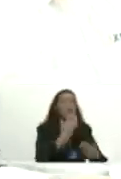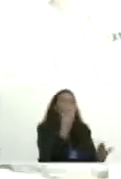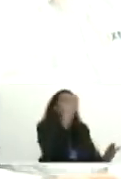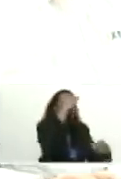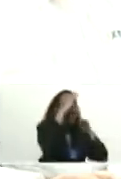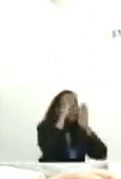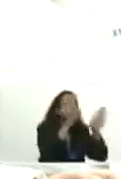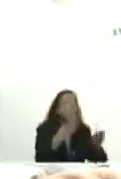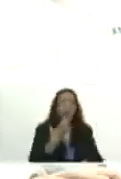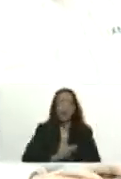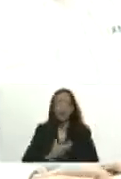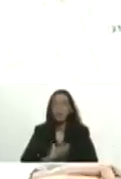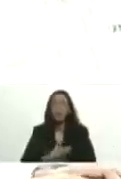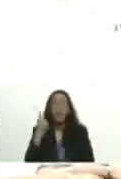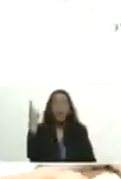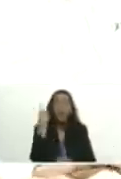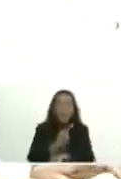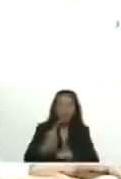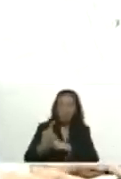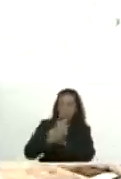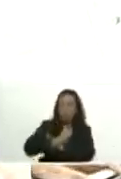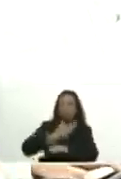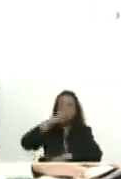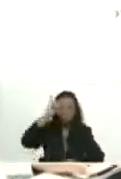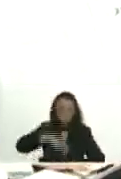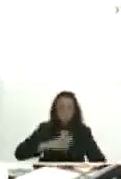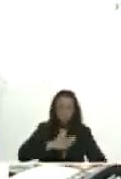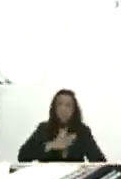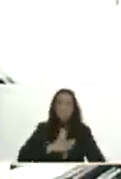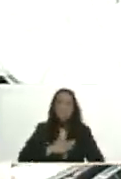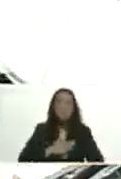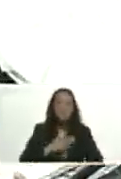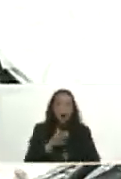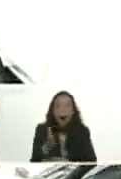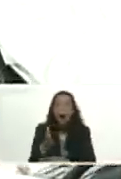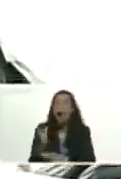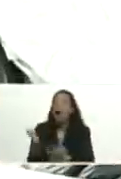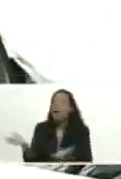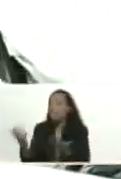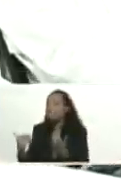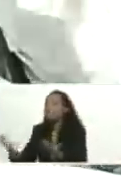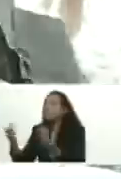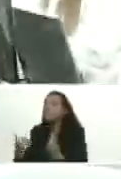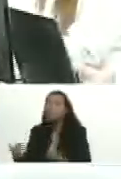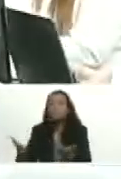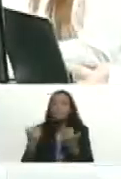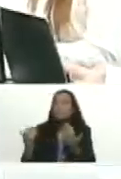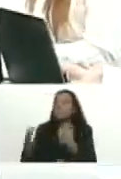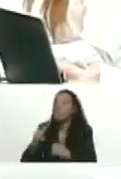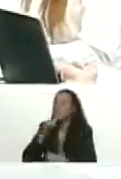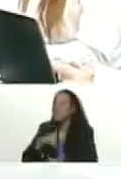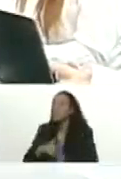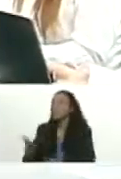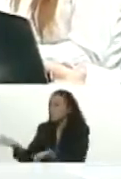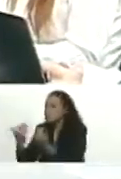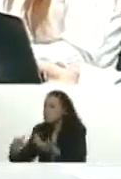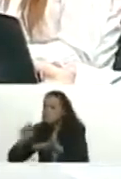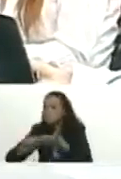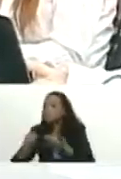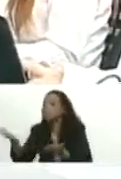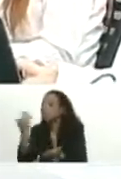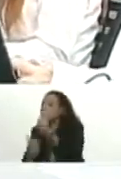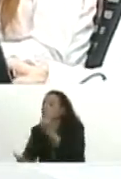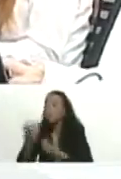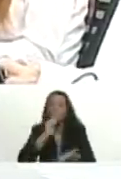las alcaldías y obligarnos a ir detrás del clamor, de la alerta, de la denuncia, de la propuesta